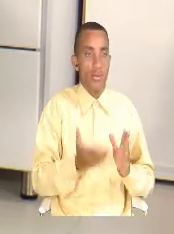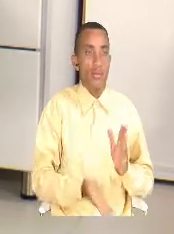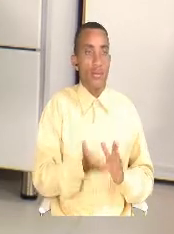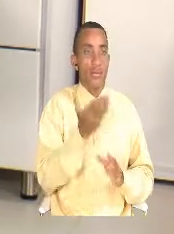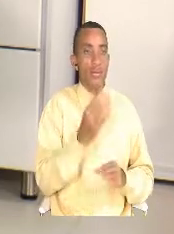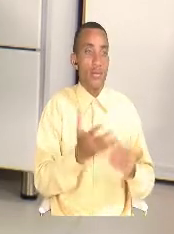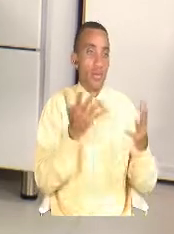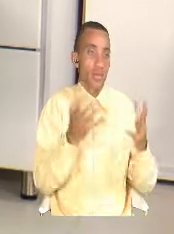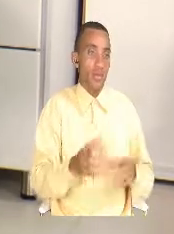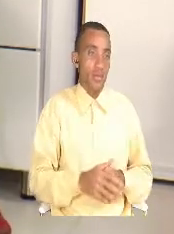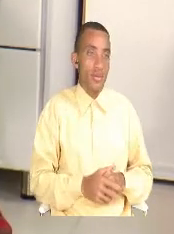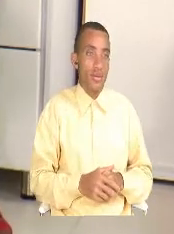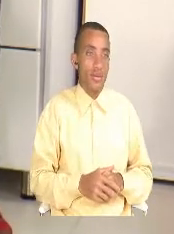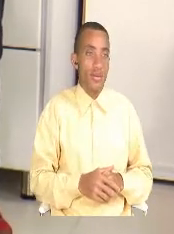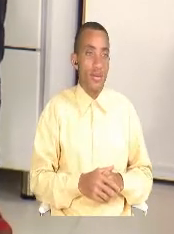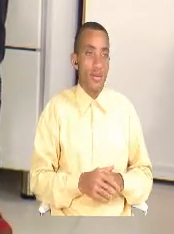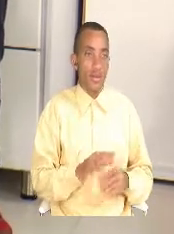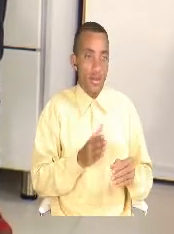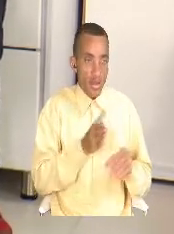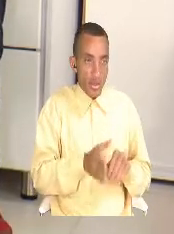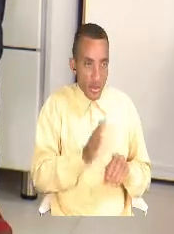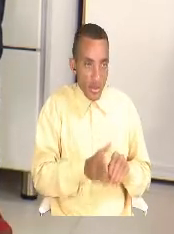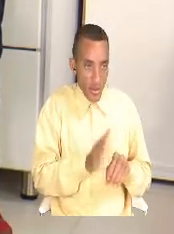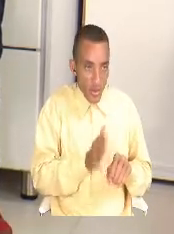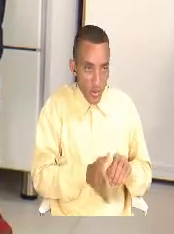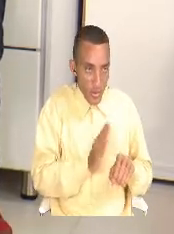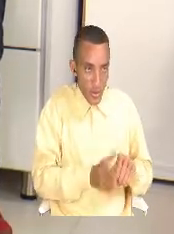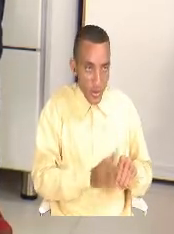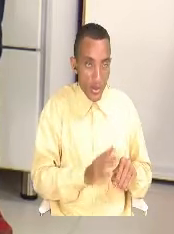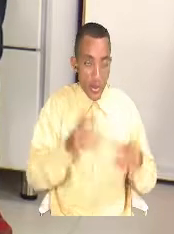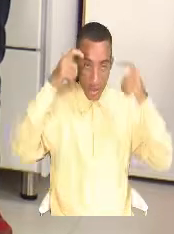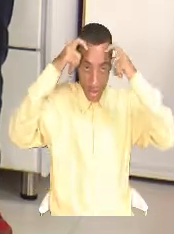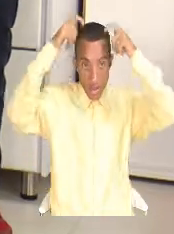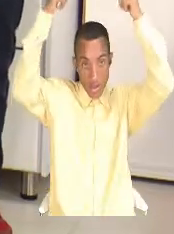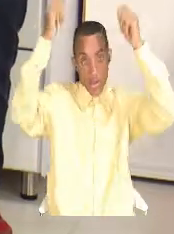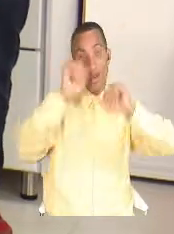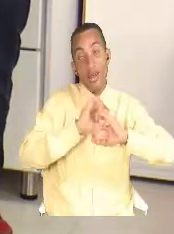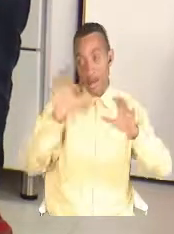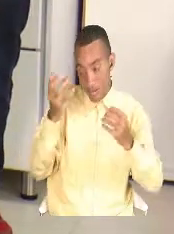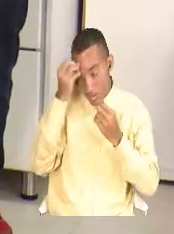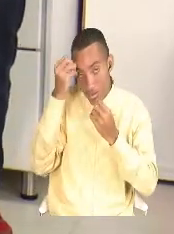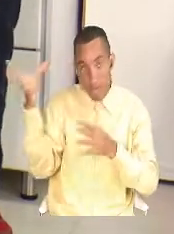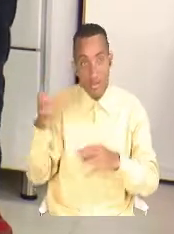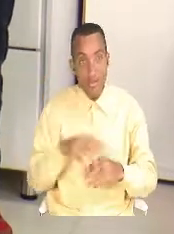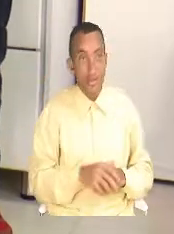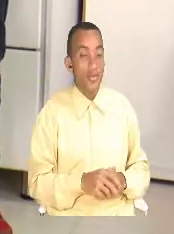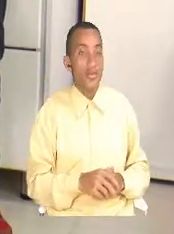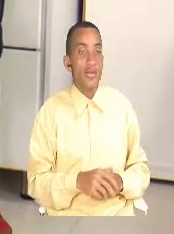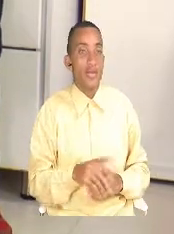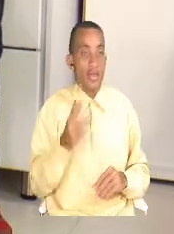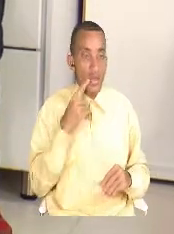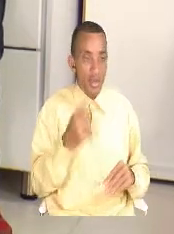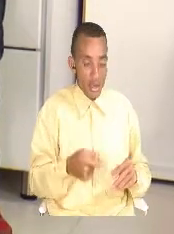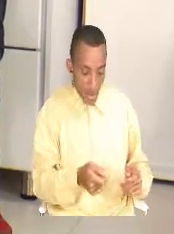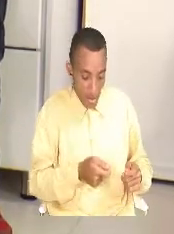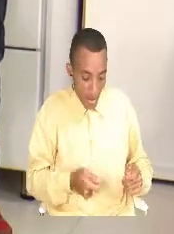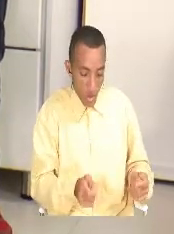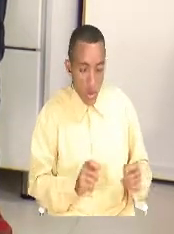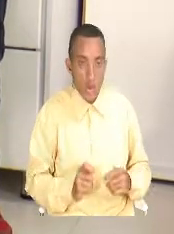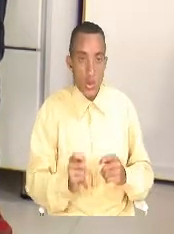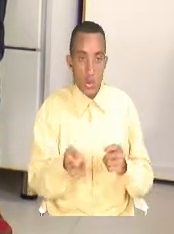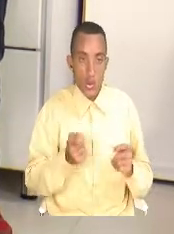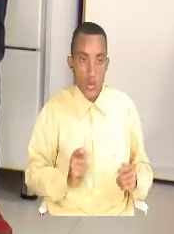quieres entonces me colaboras ahí con el claro, chef. Pimentón. Acá como pueden ver ya el camarón está cogiendo su